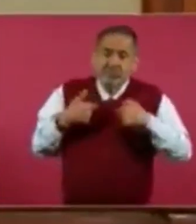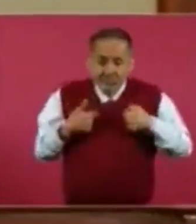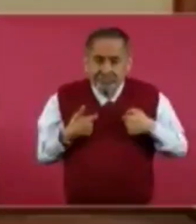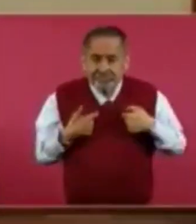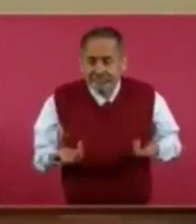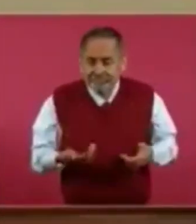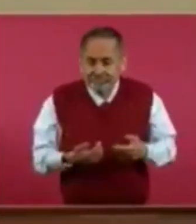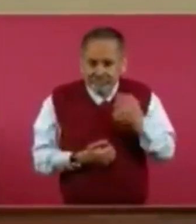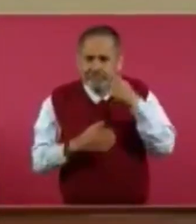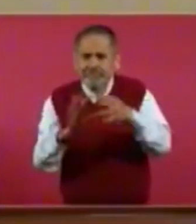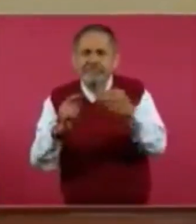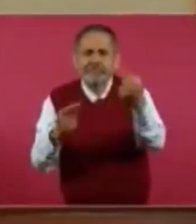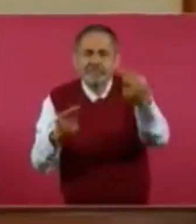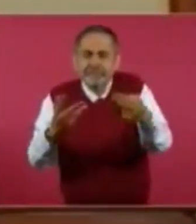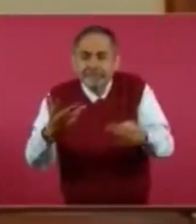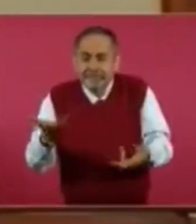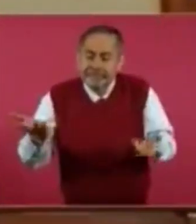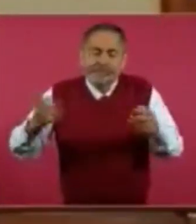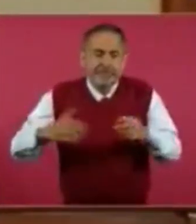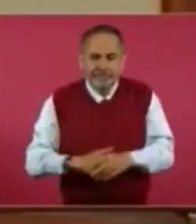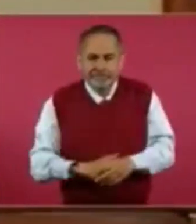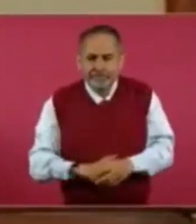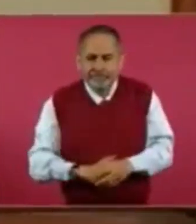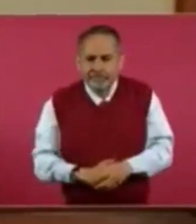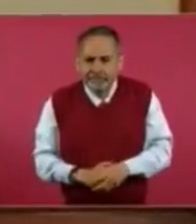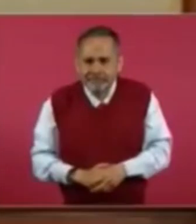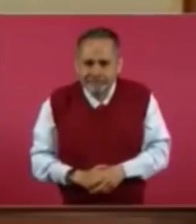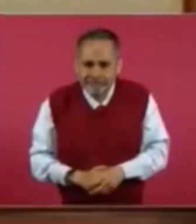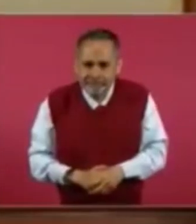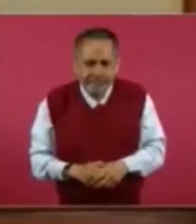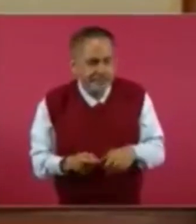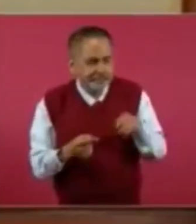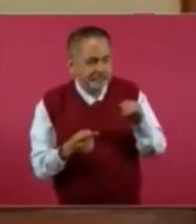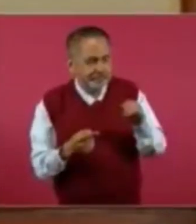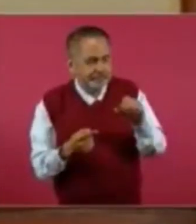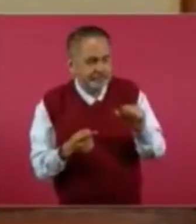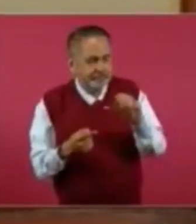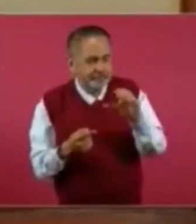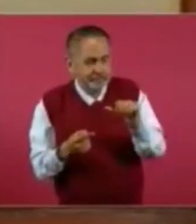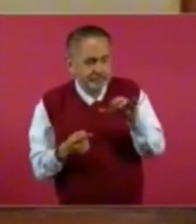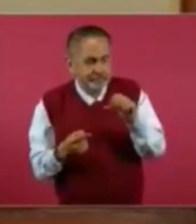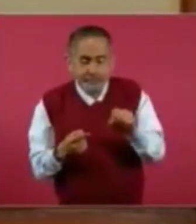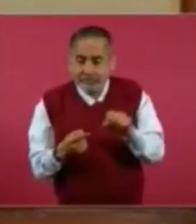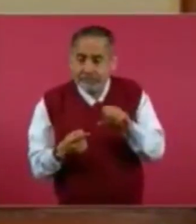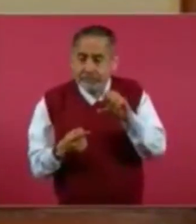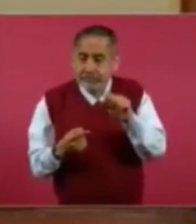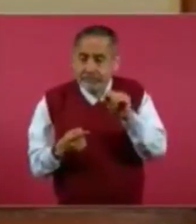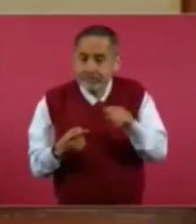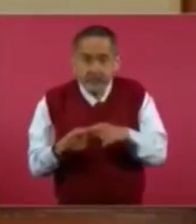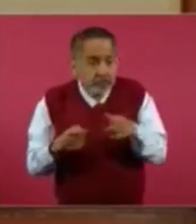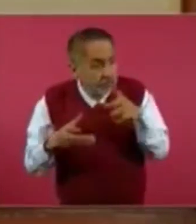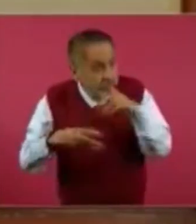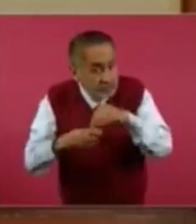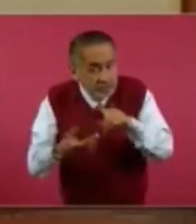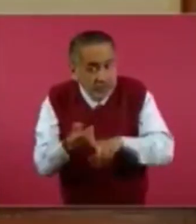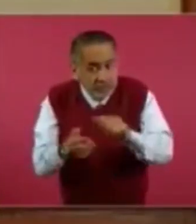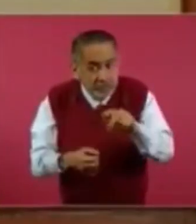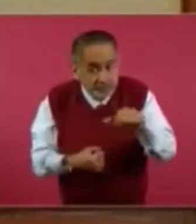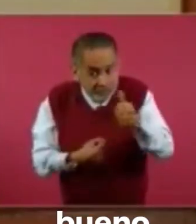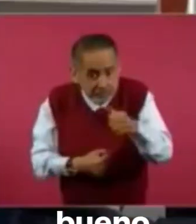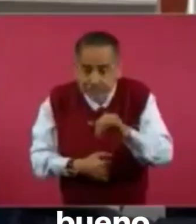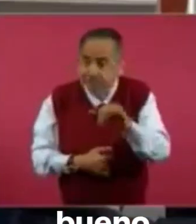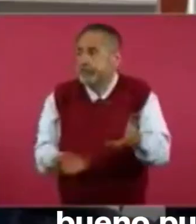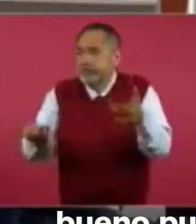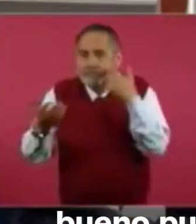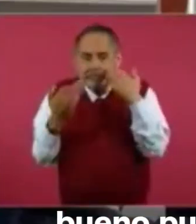A ver, nombres. Macario Esquetino. Macario Esquetino está en el 11. Ahí